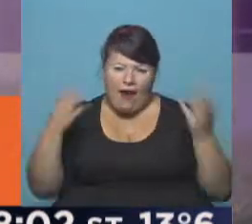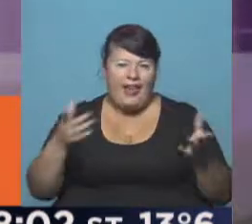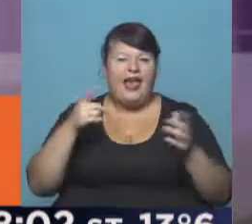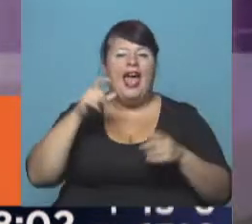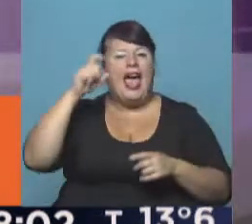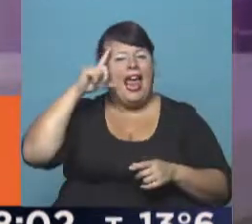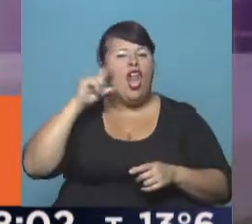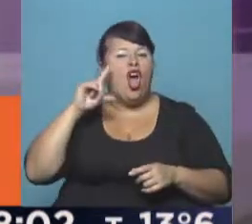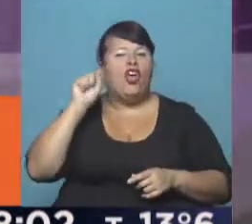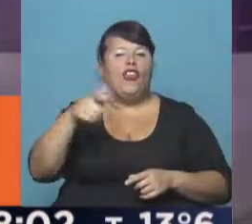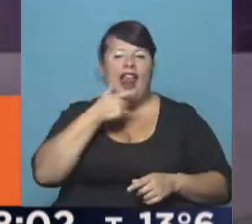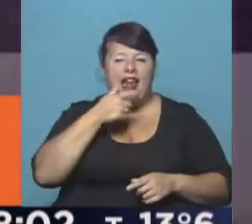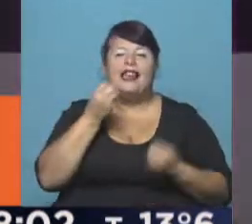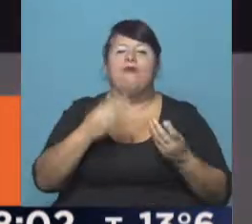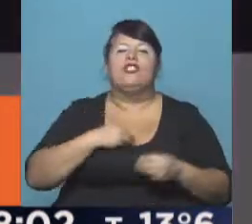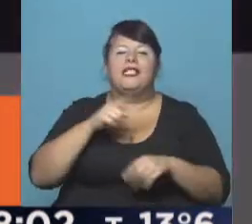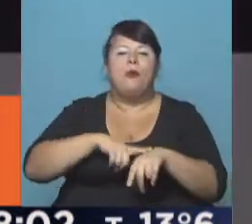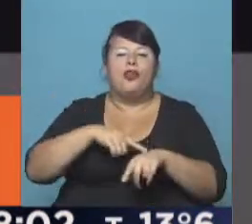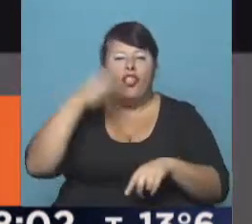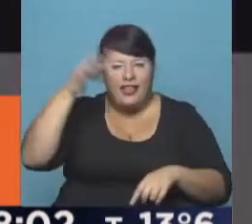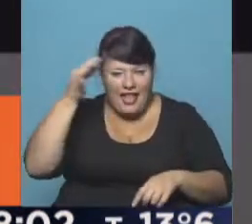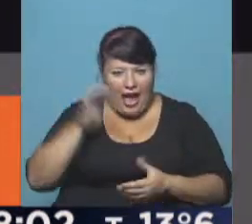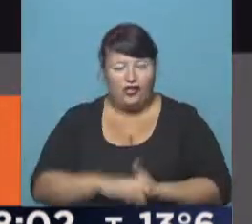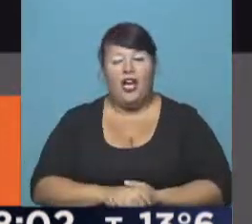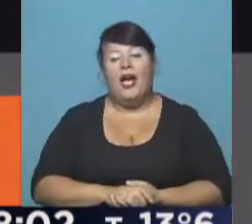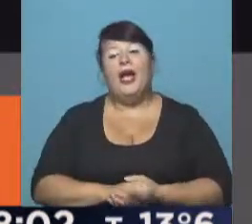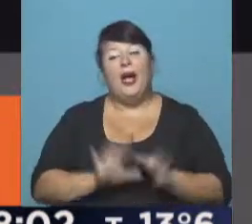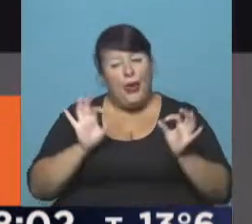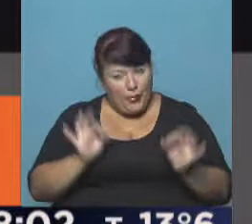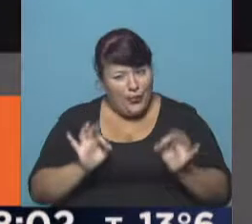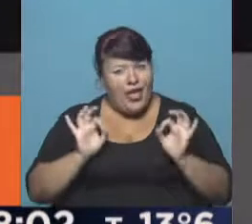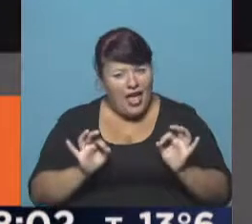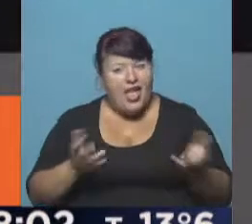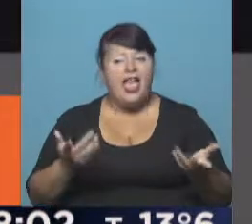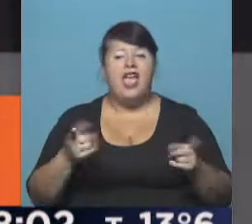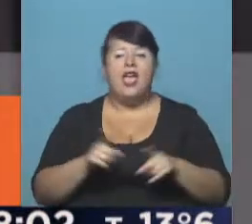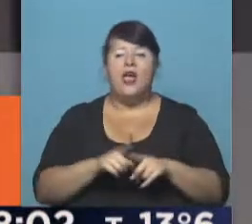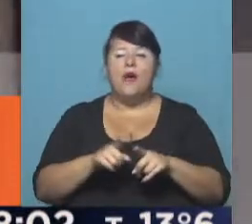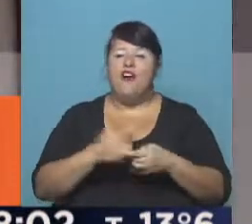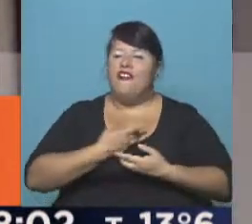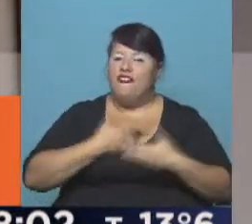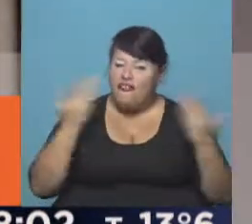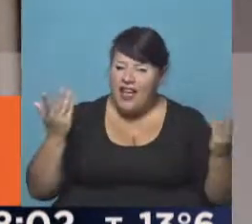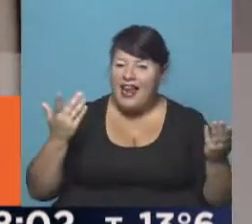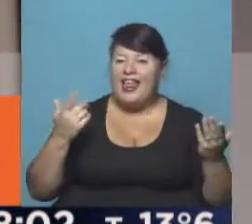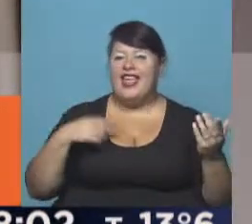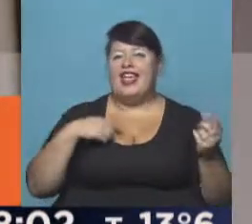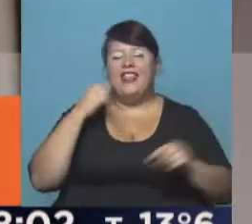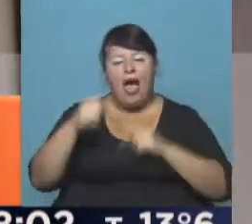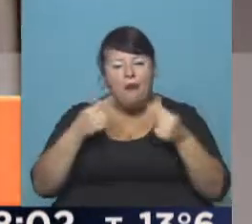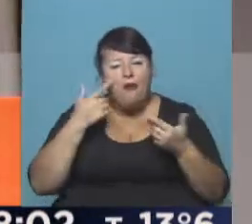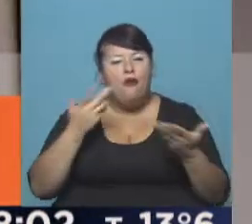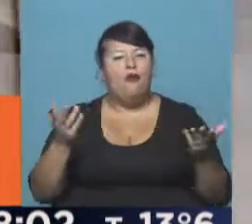de la risa. ¿Cómo estás viviendo este momento teatral? Y bien, muy bien, con mucha felicidad. Me estoy encontrando